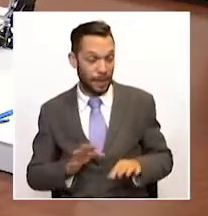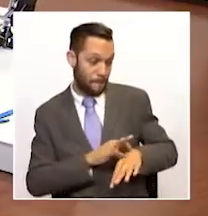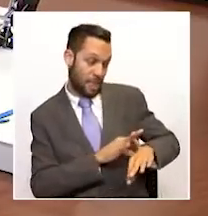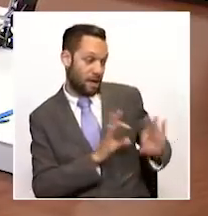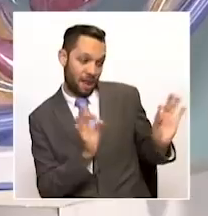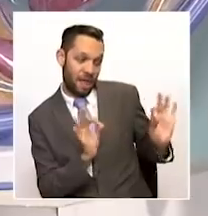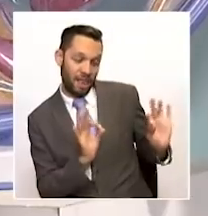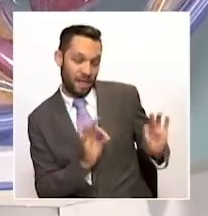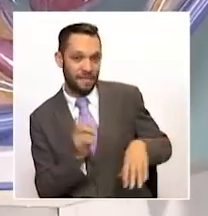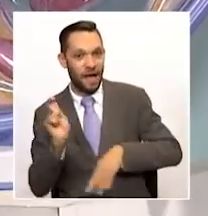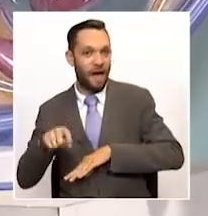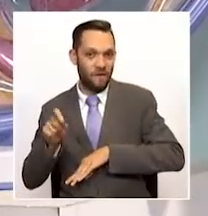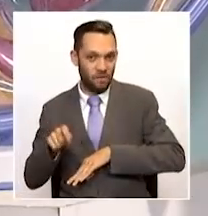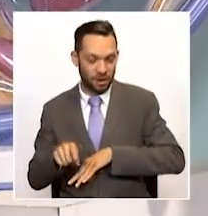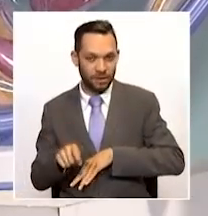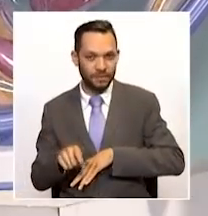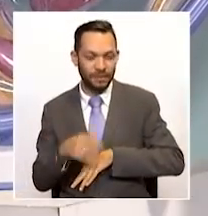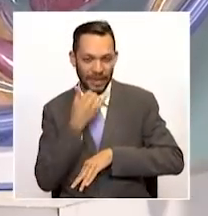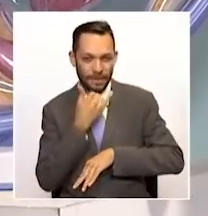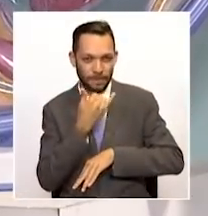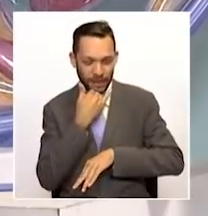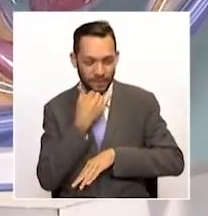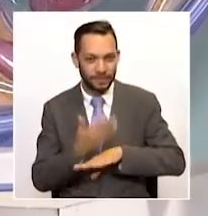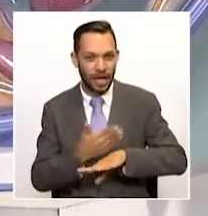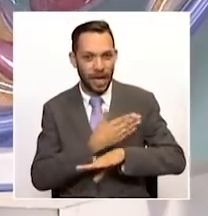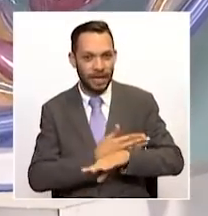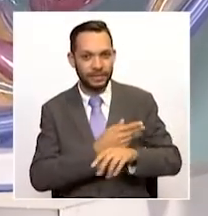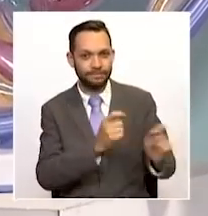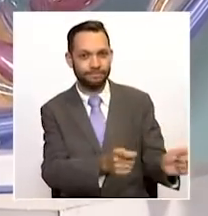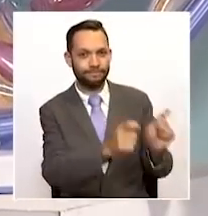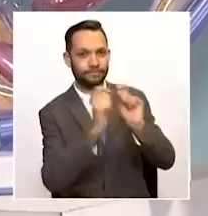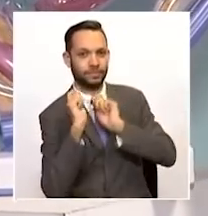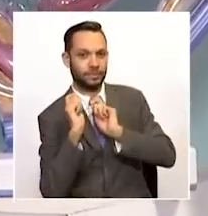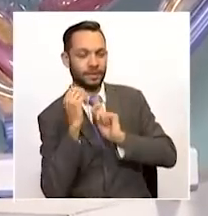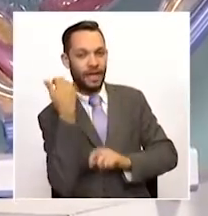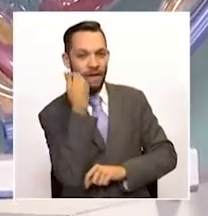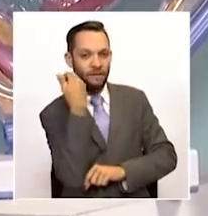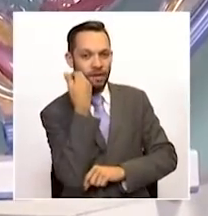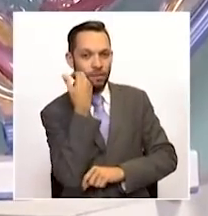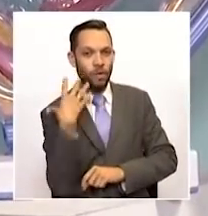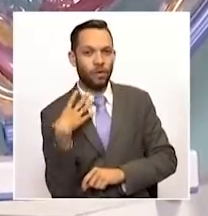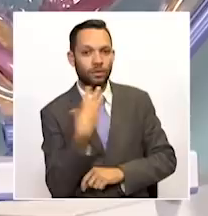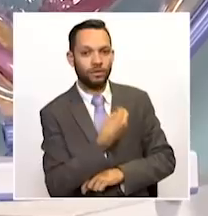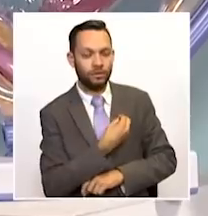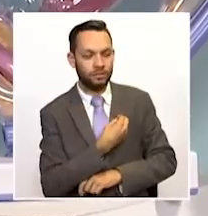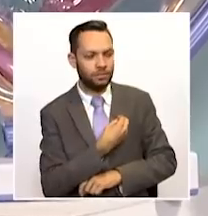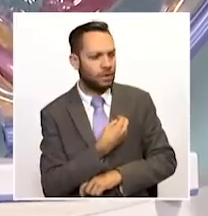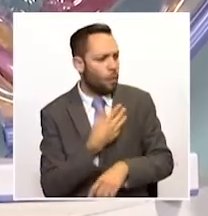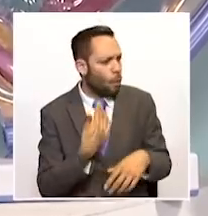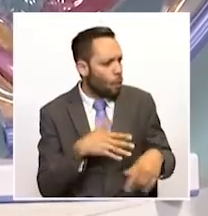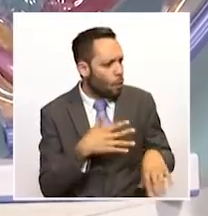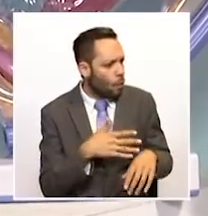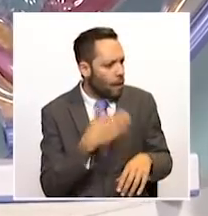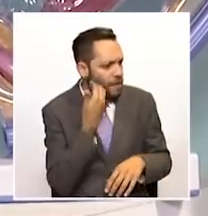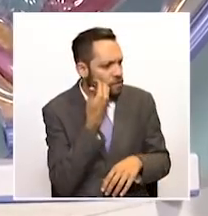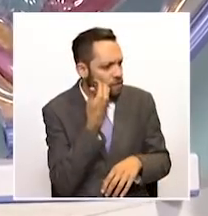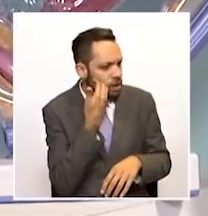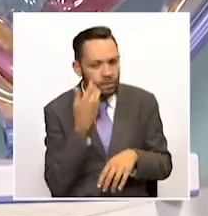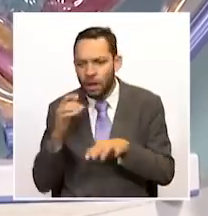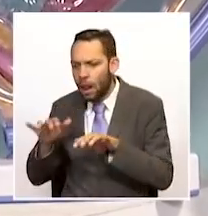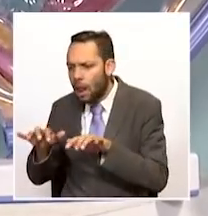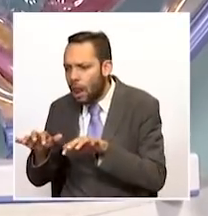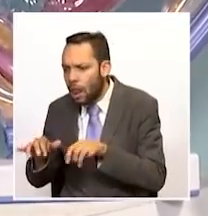pasa hoy lo que puede hacer cuando no lo diagnostican con una enfermedad cómo está lo primero que hacemos es buscar por internet y pues procurar informarnos